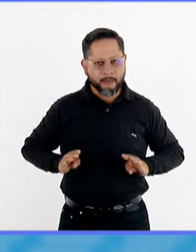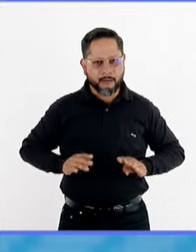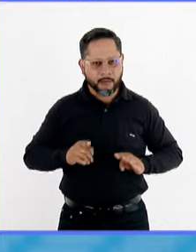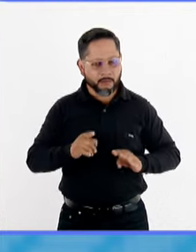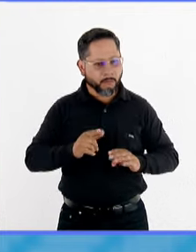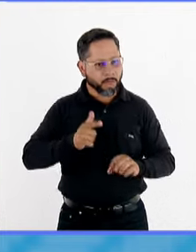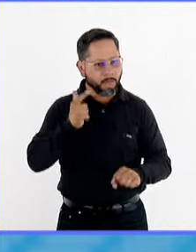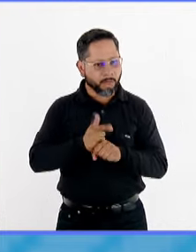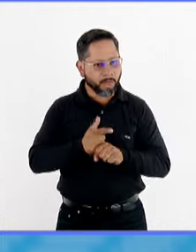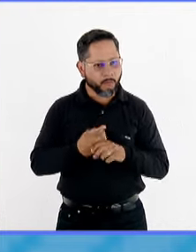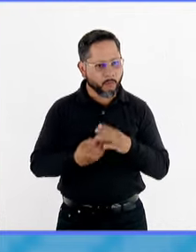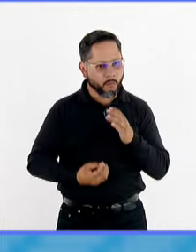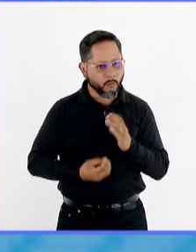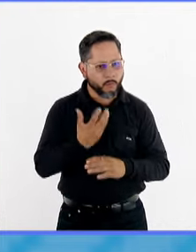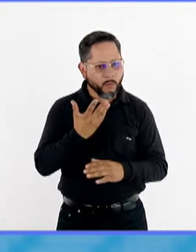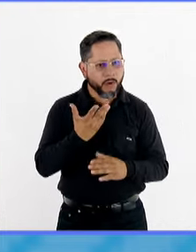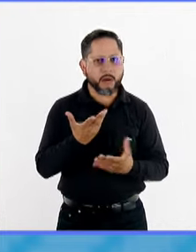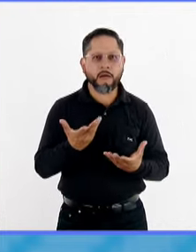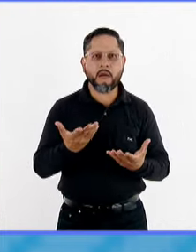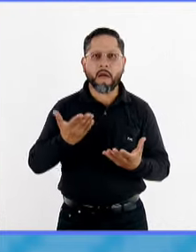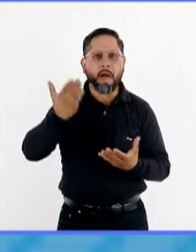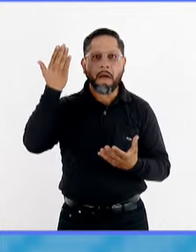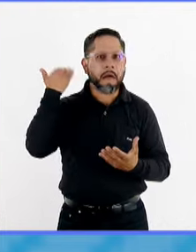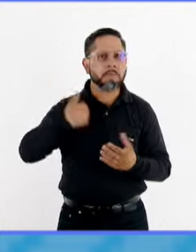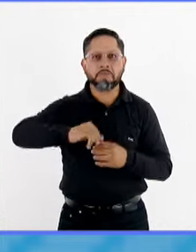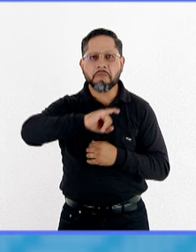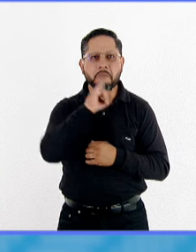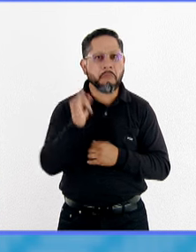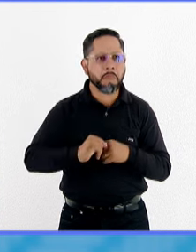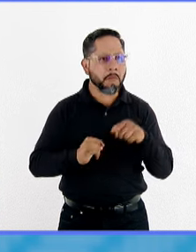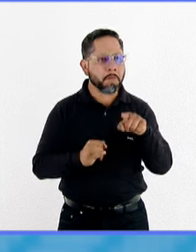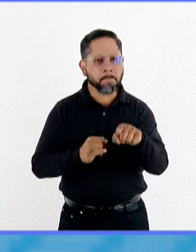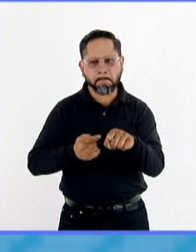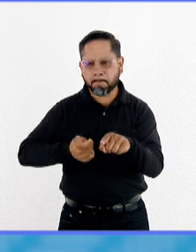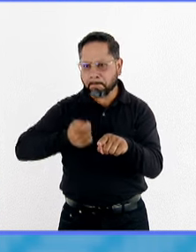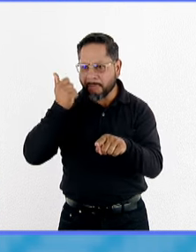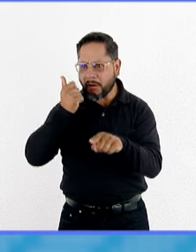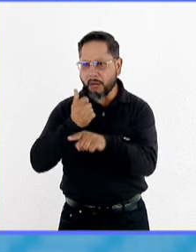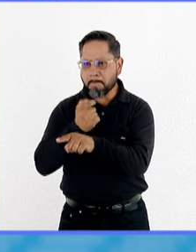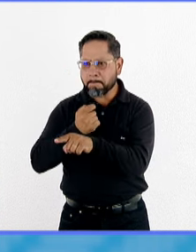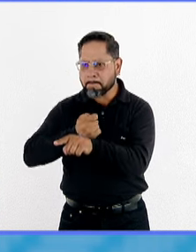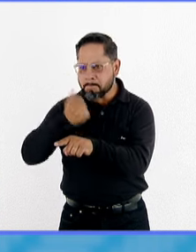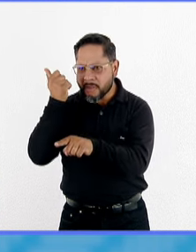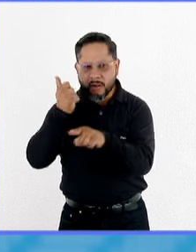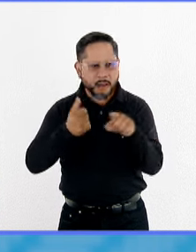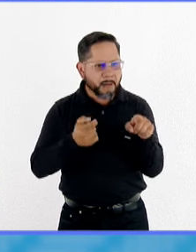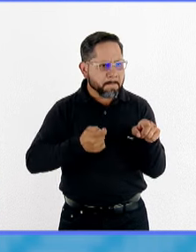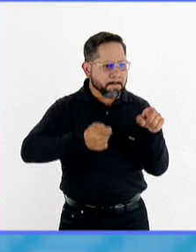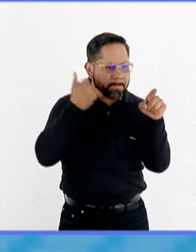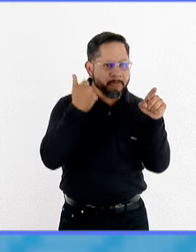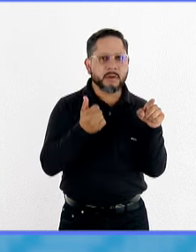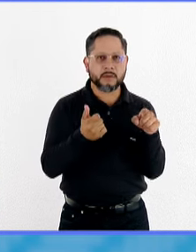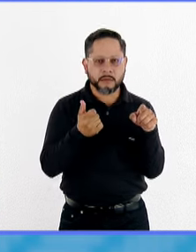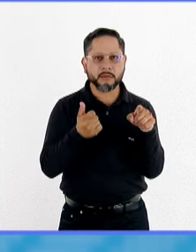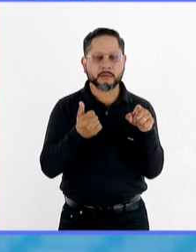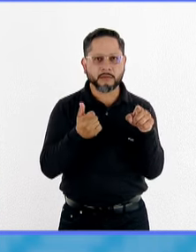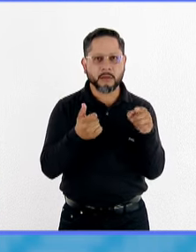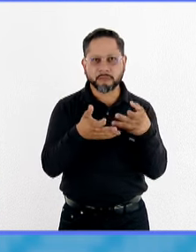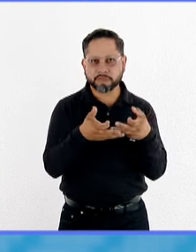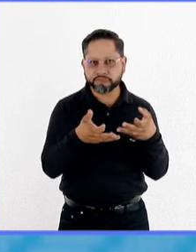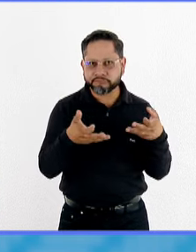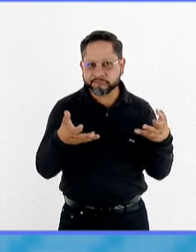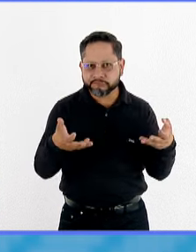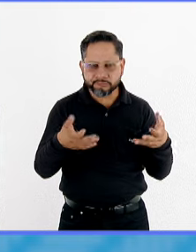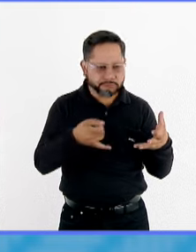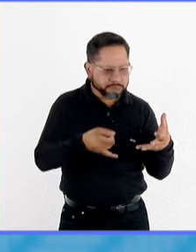nuevas que se siguen encontrando, pero también hacemos estudios sobre la agrobiodiversidad, es decir,